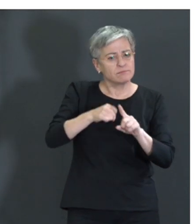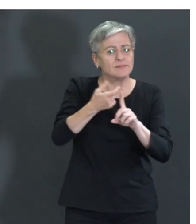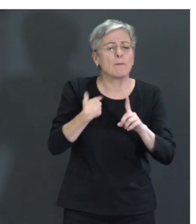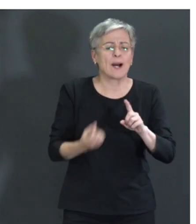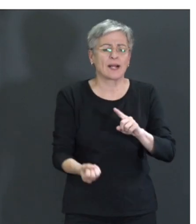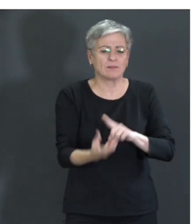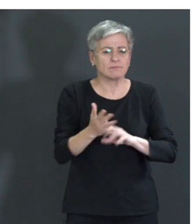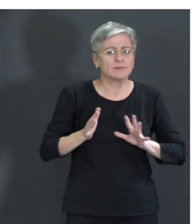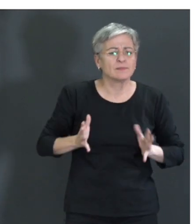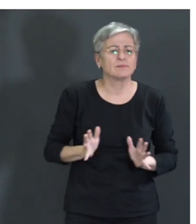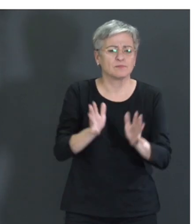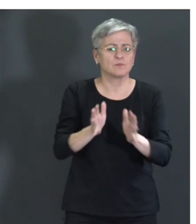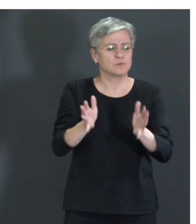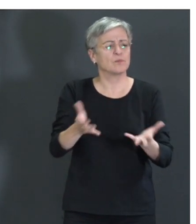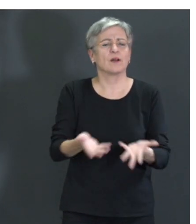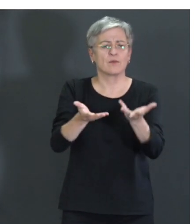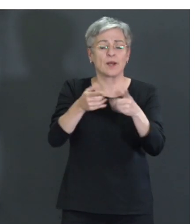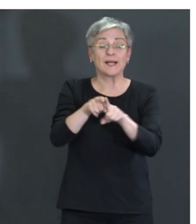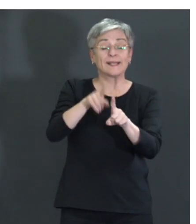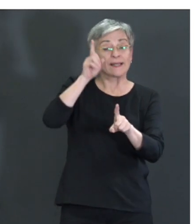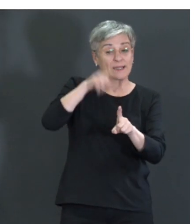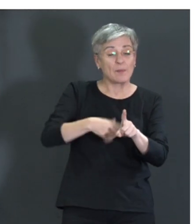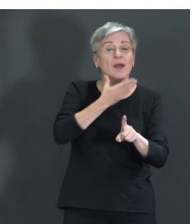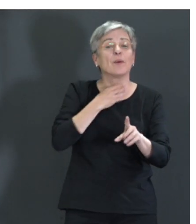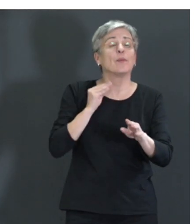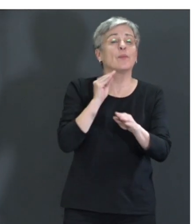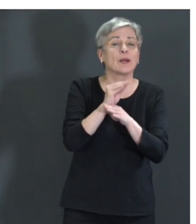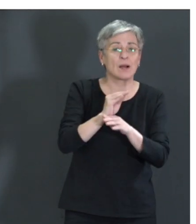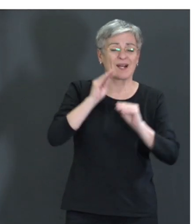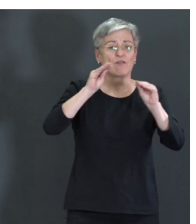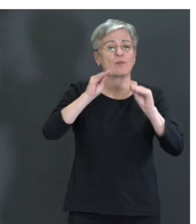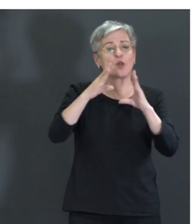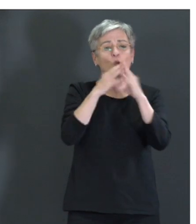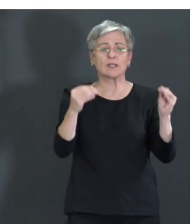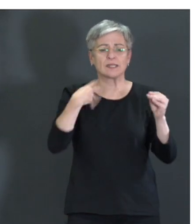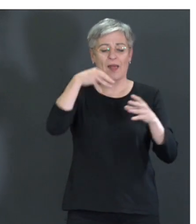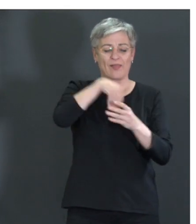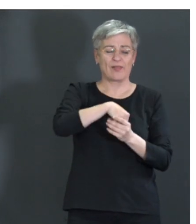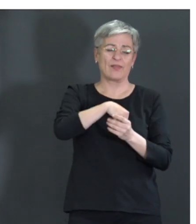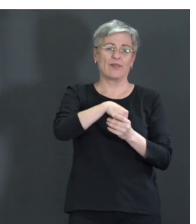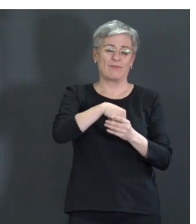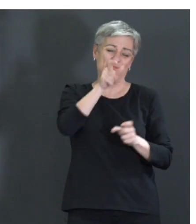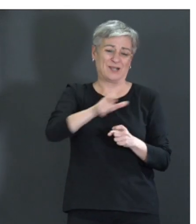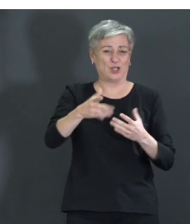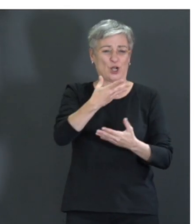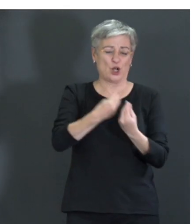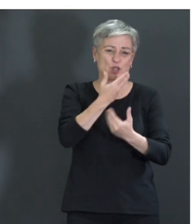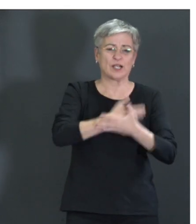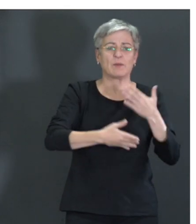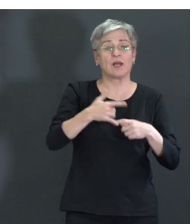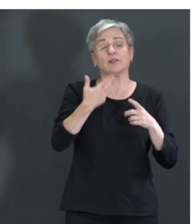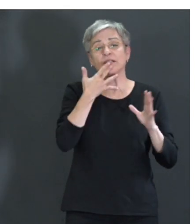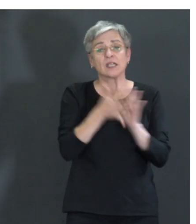también becas para formación universitaria para personas con discapacidad. O sea que desarrollan muchas actividades en ese